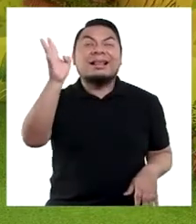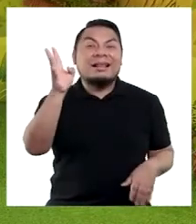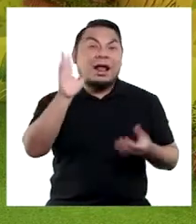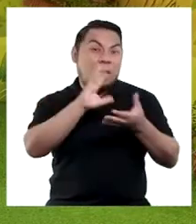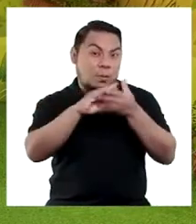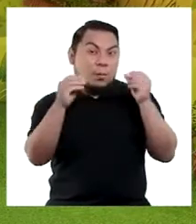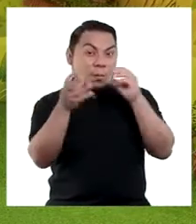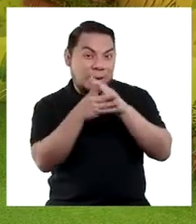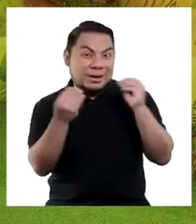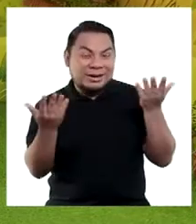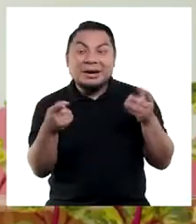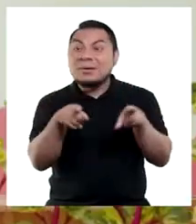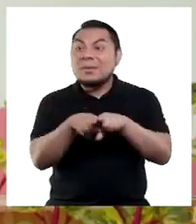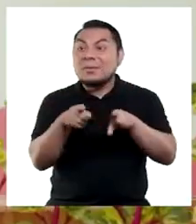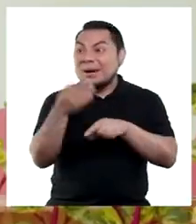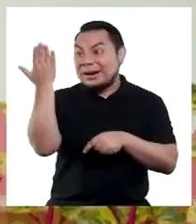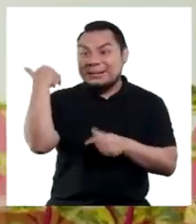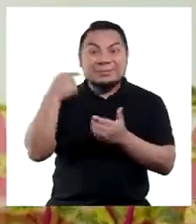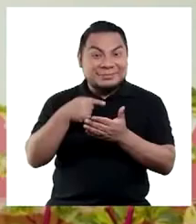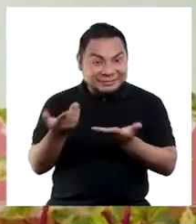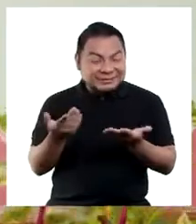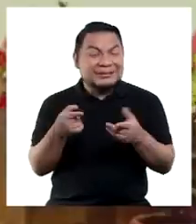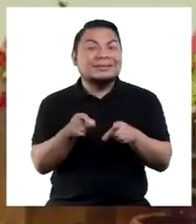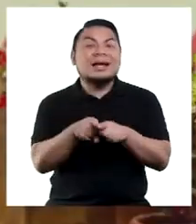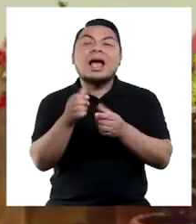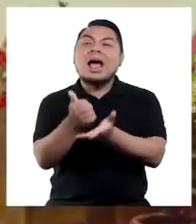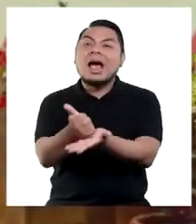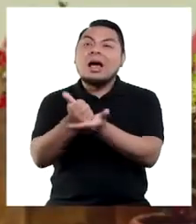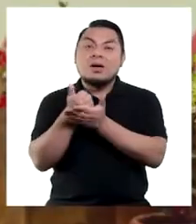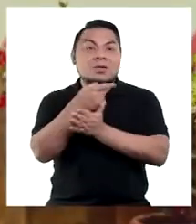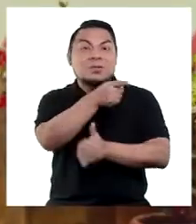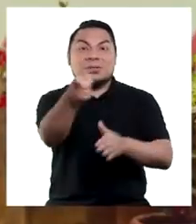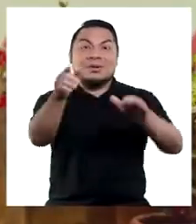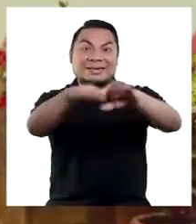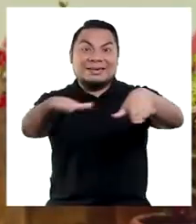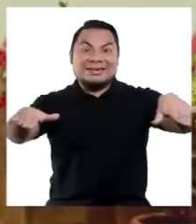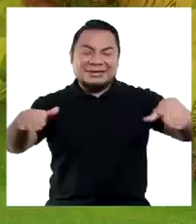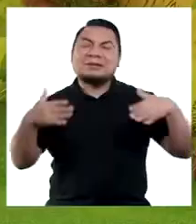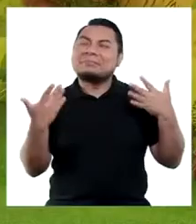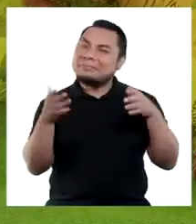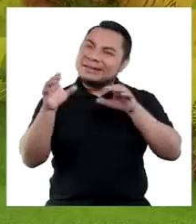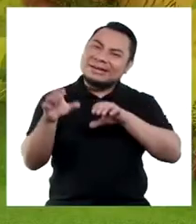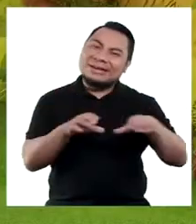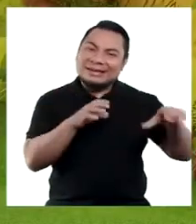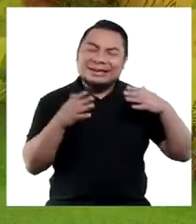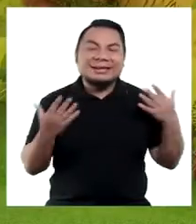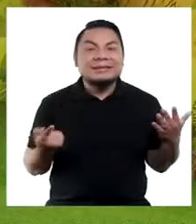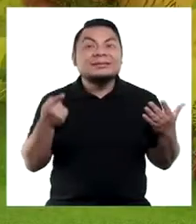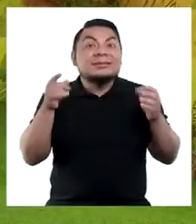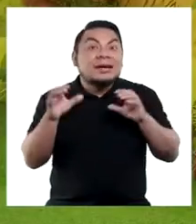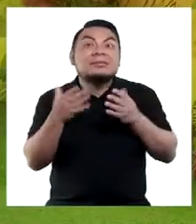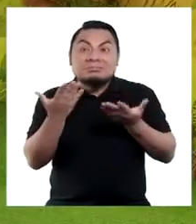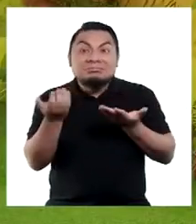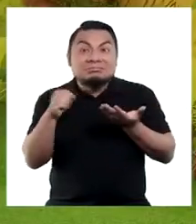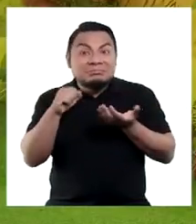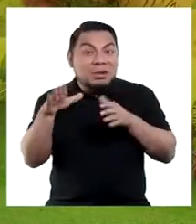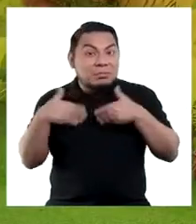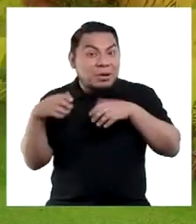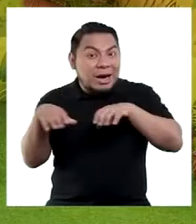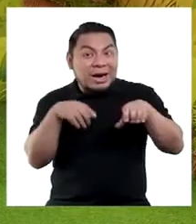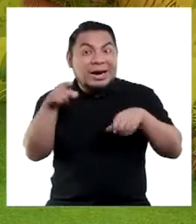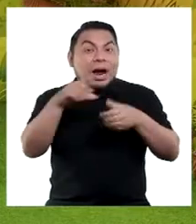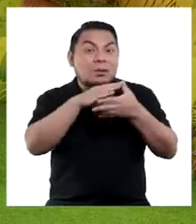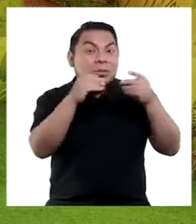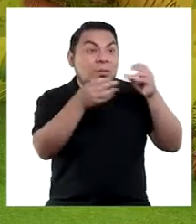un cuento así como lo hicimos la vez pasada y con la ayuda de las niñas y los niños realizaremos las acciones